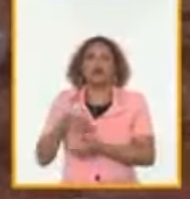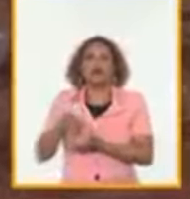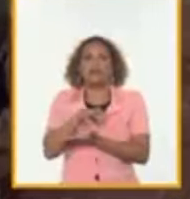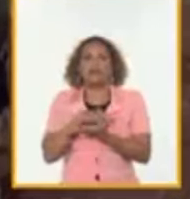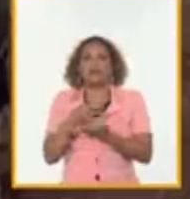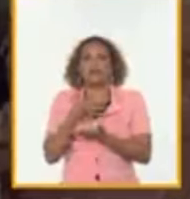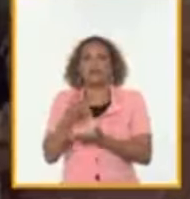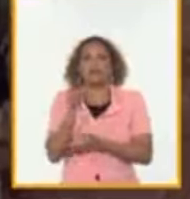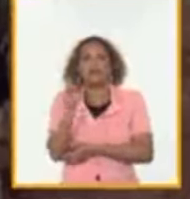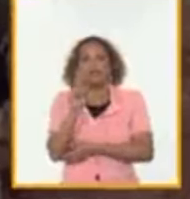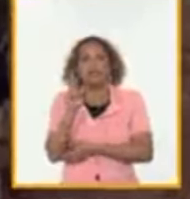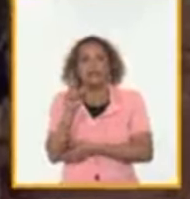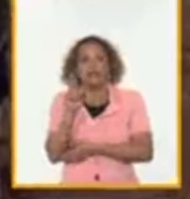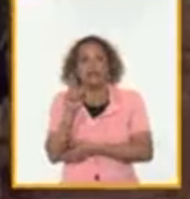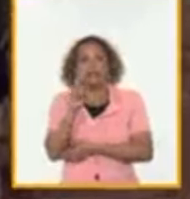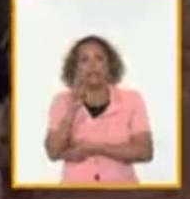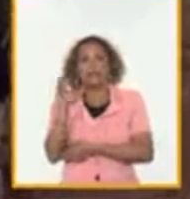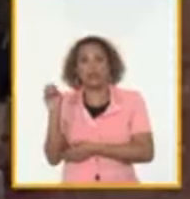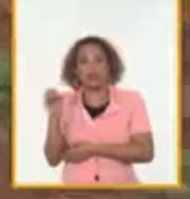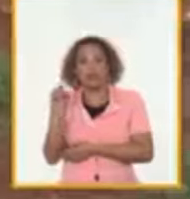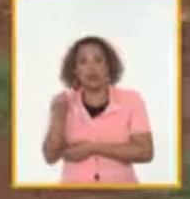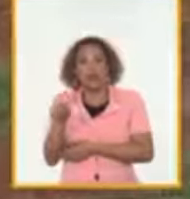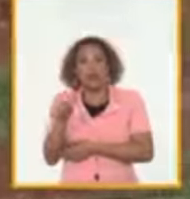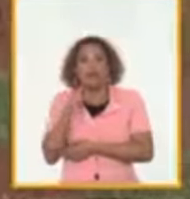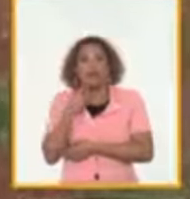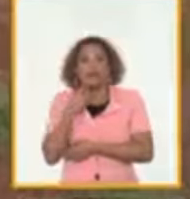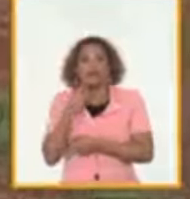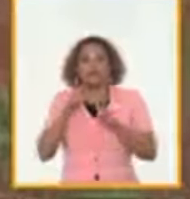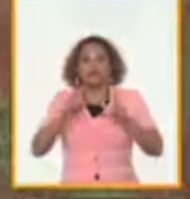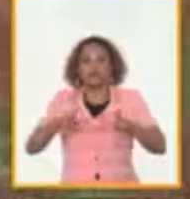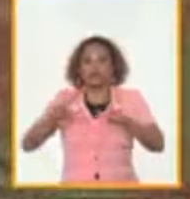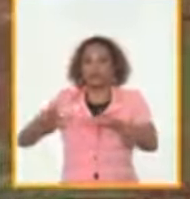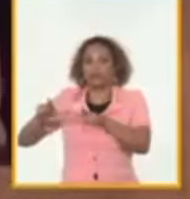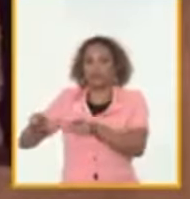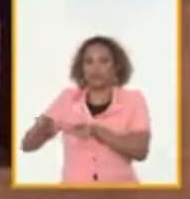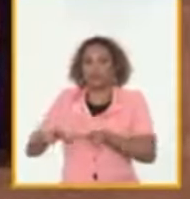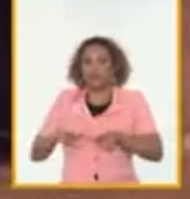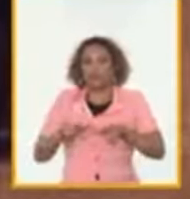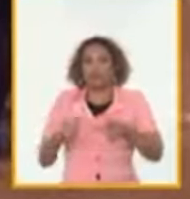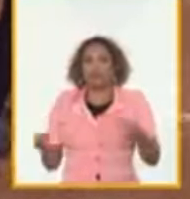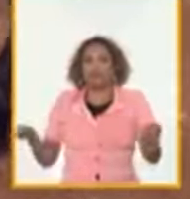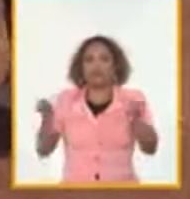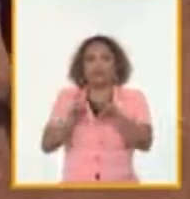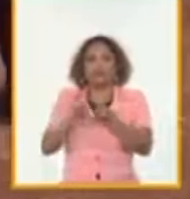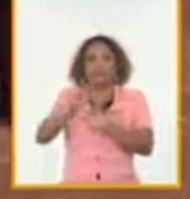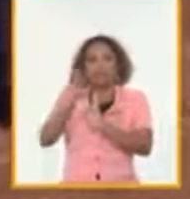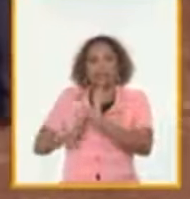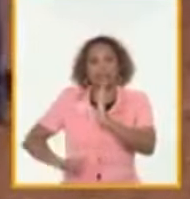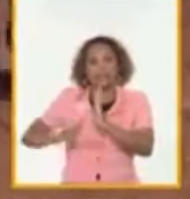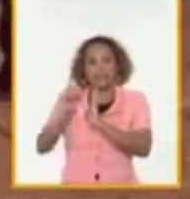remedios en plena fase de construcción y montaje Y que debe conectarse con el sistema electroenergia